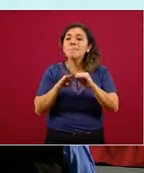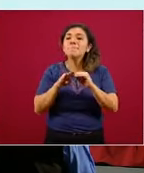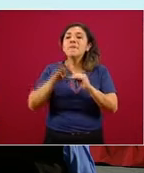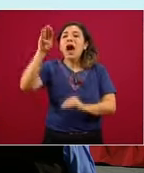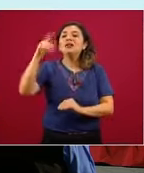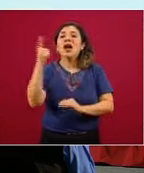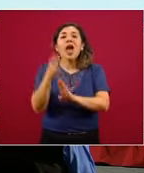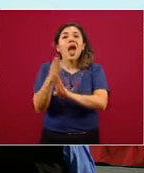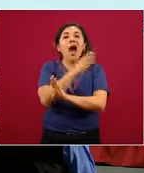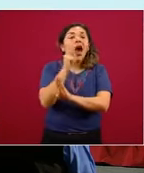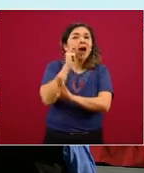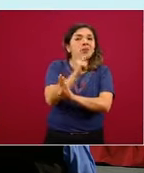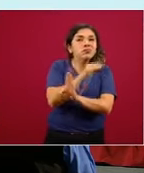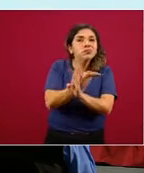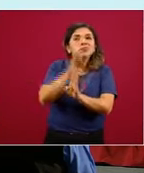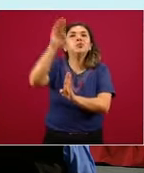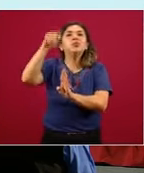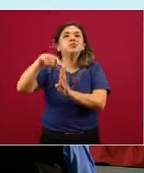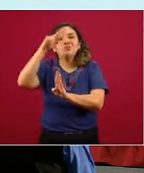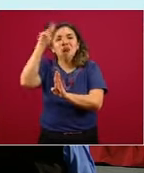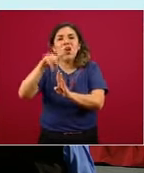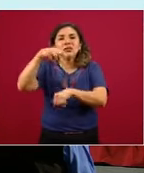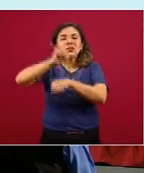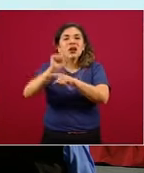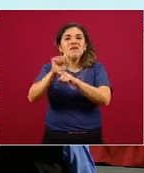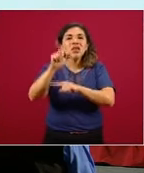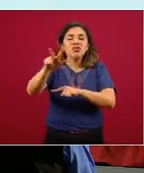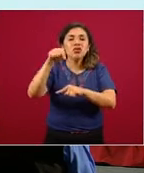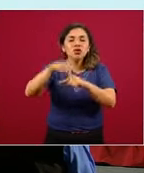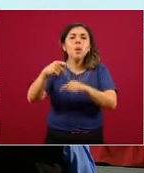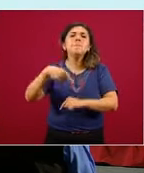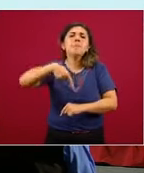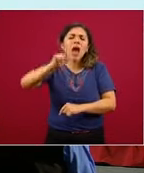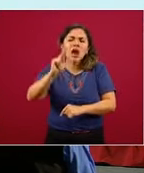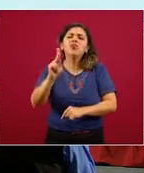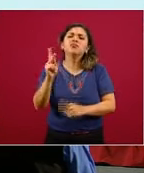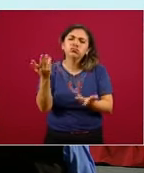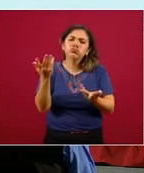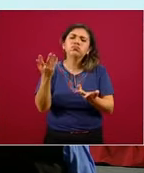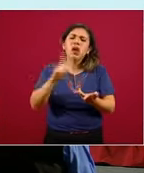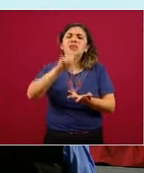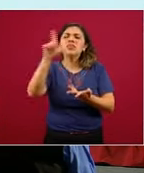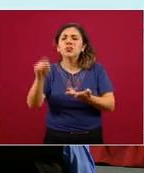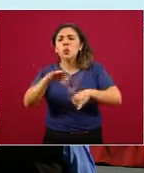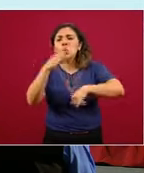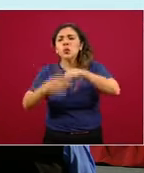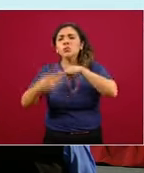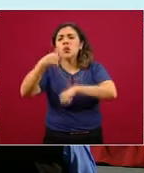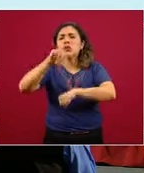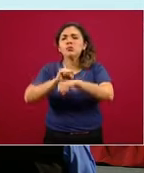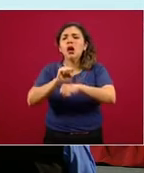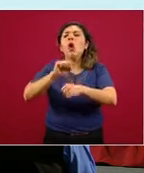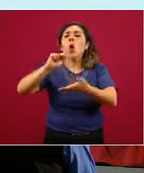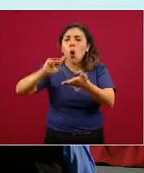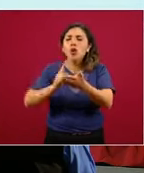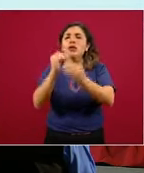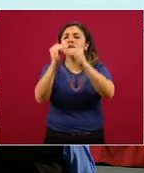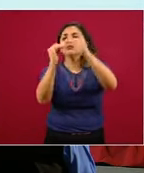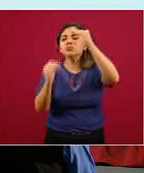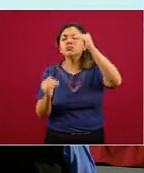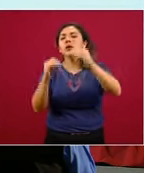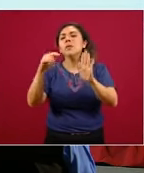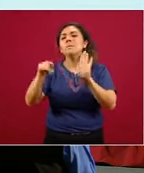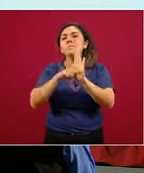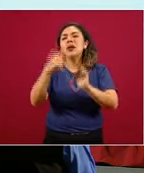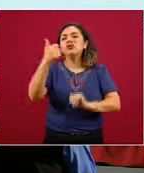supera lo que habíamos visto previamente, sin embargo con una tendencia descendente en la última semana de menos